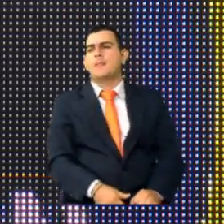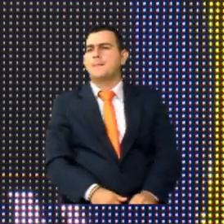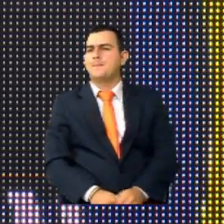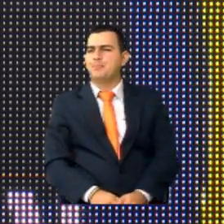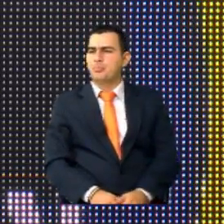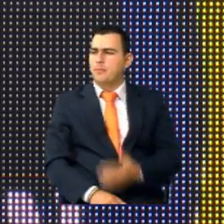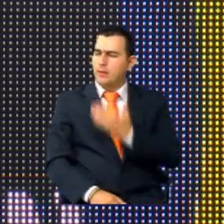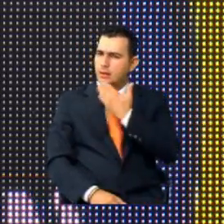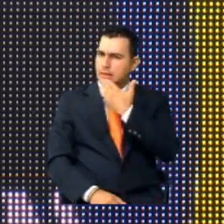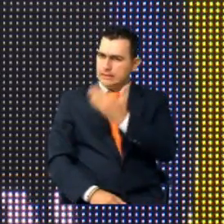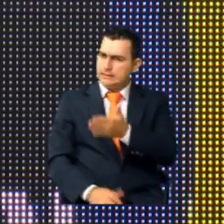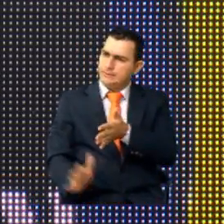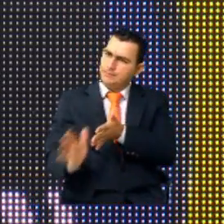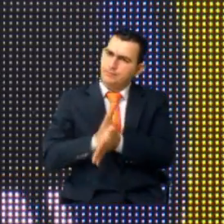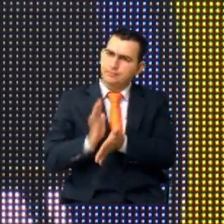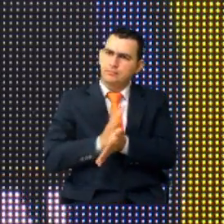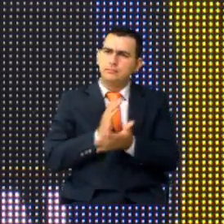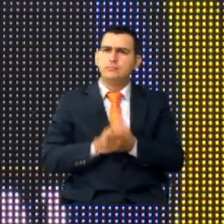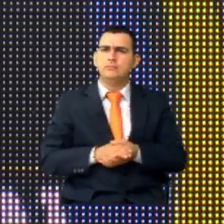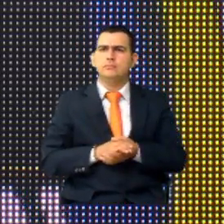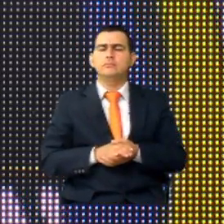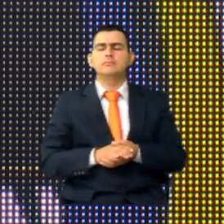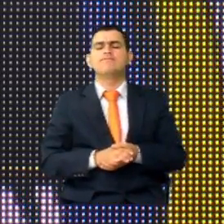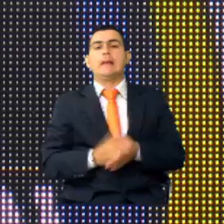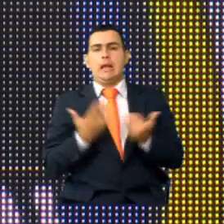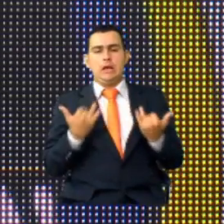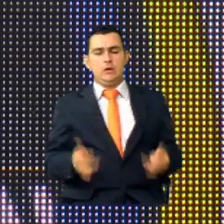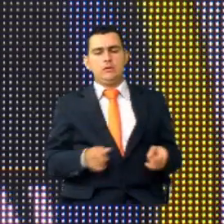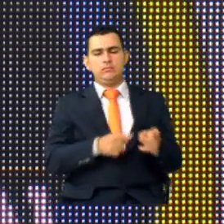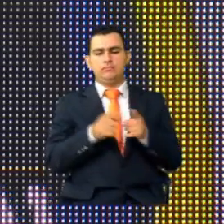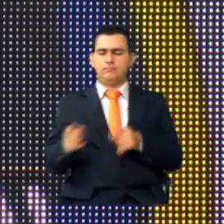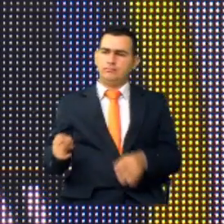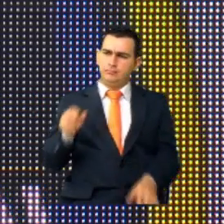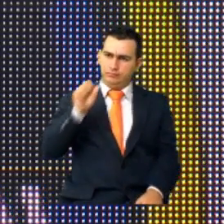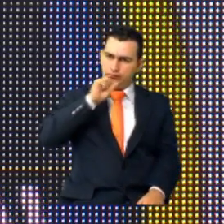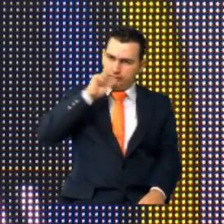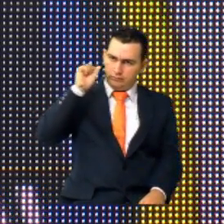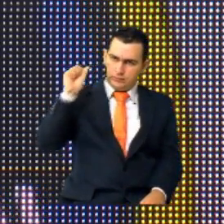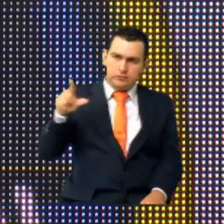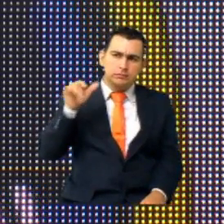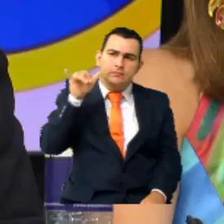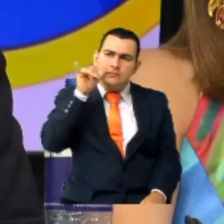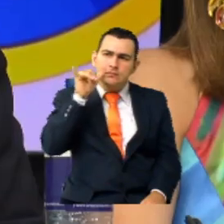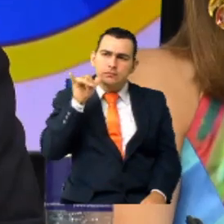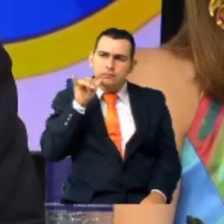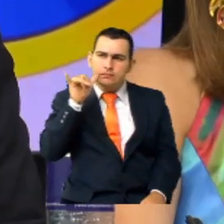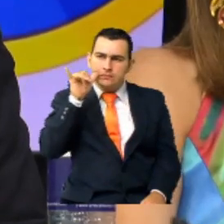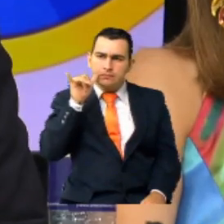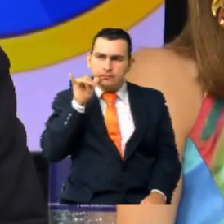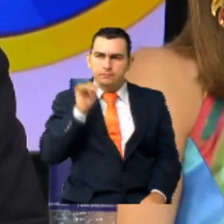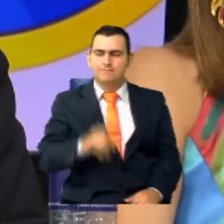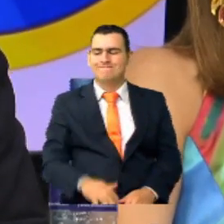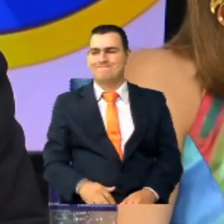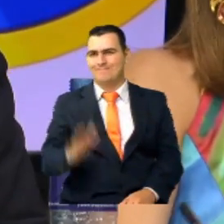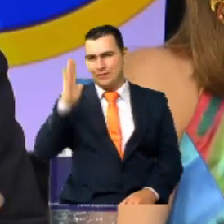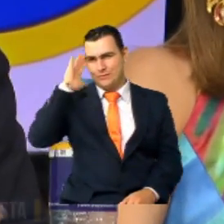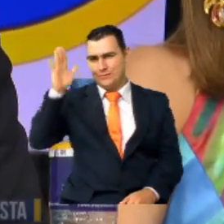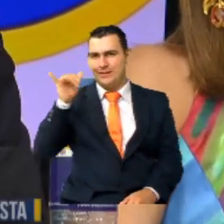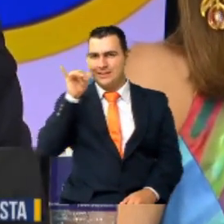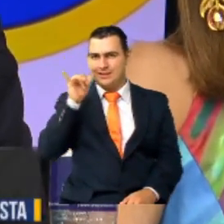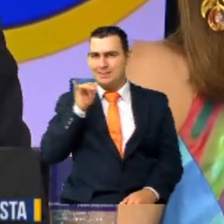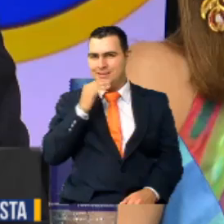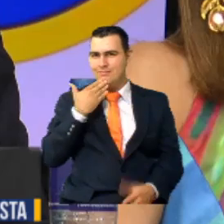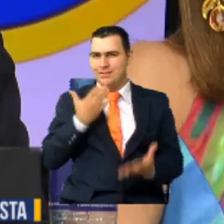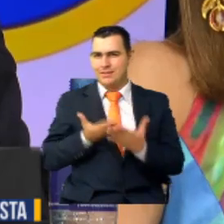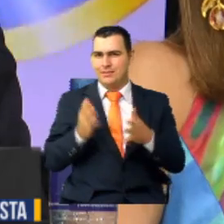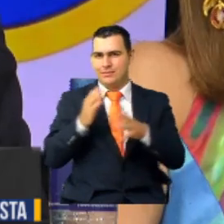Gracias, candidato, por su intervención. Es momento para que Pedro Severiche le formule la pregunta a la candidata Janet Mojica. Doctora Janet, buenas noches. Hay que no le pregunto esta